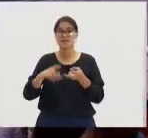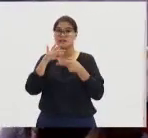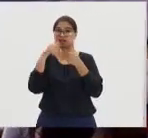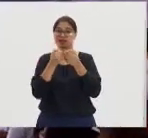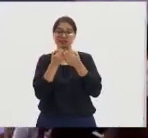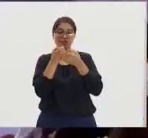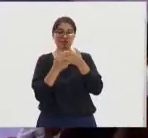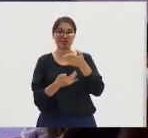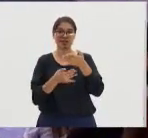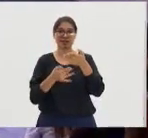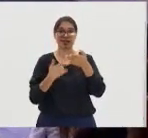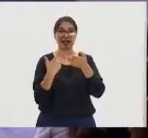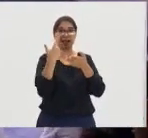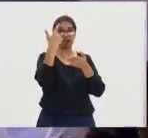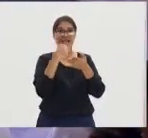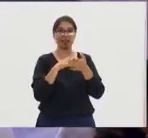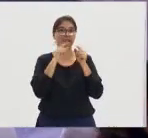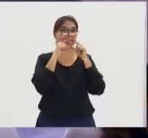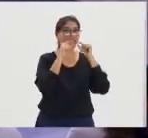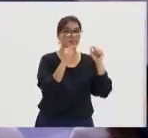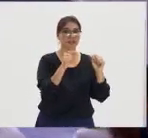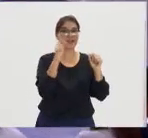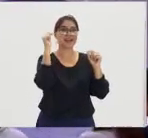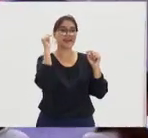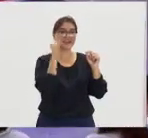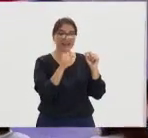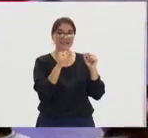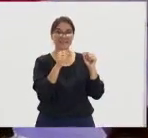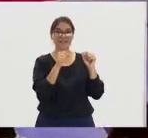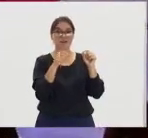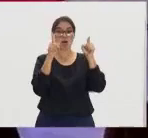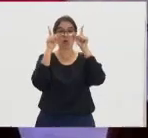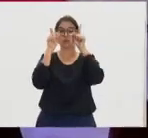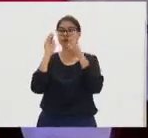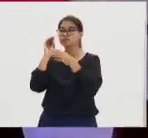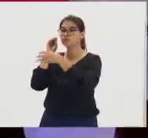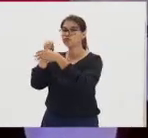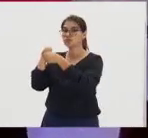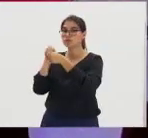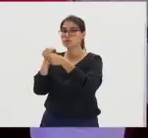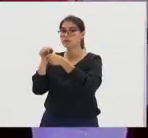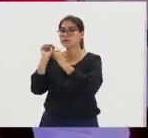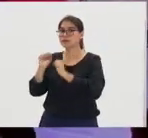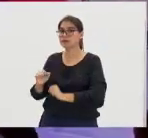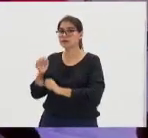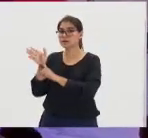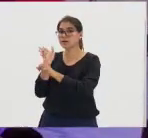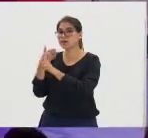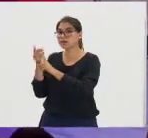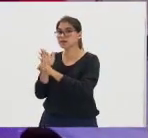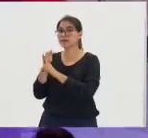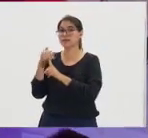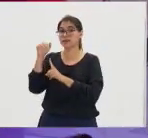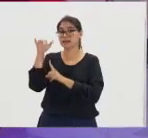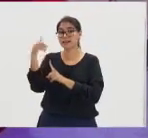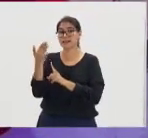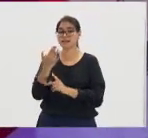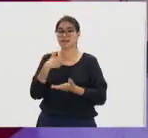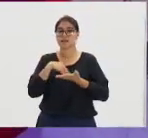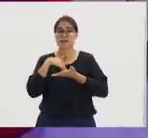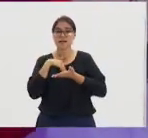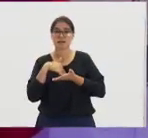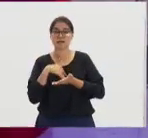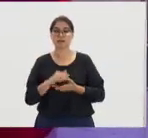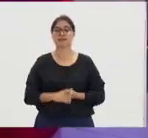la exageración, el chambre, el rumor. Son semillas que Satanás siembra para divagar, para quitar tu vista. Miren, nos encontramos una hermana,